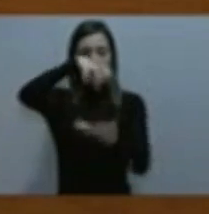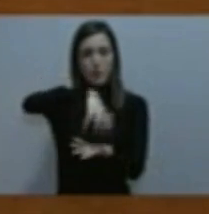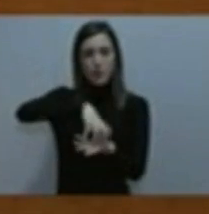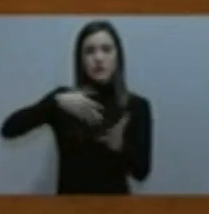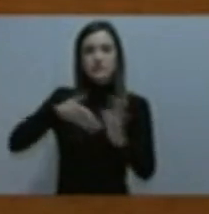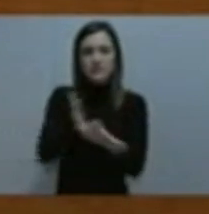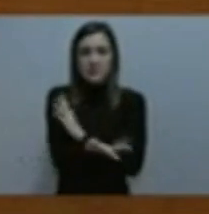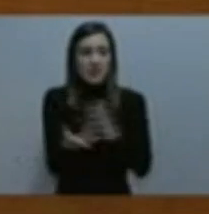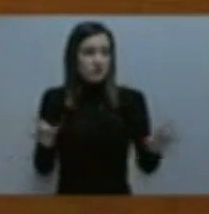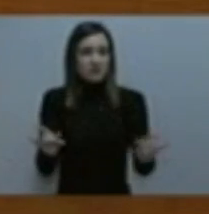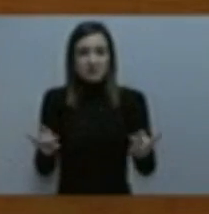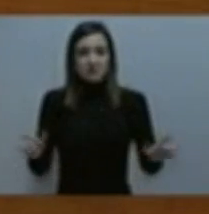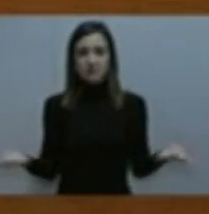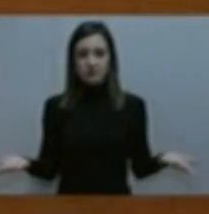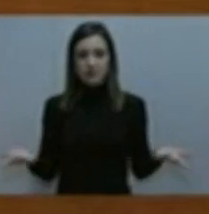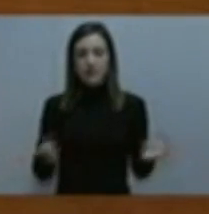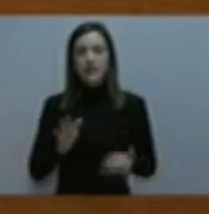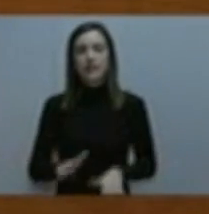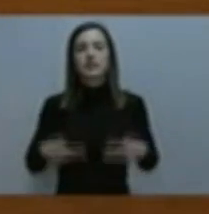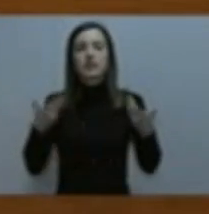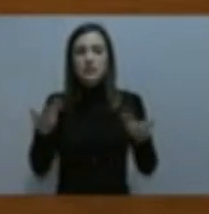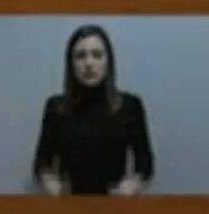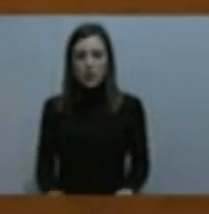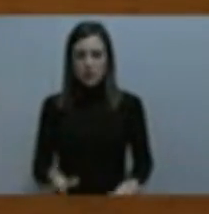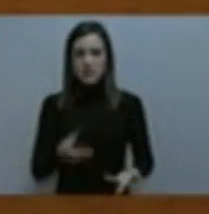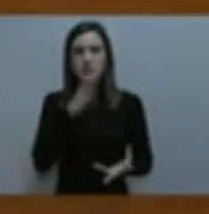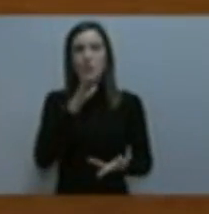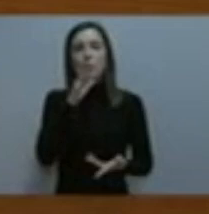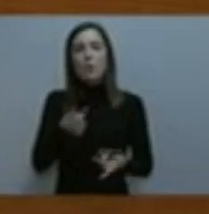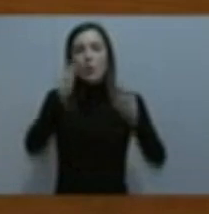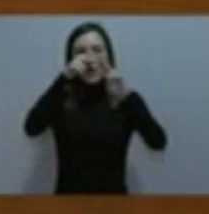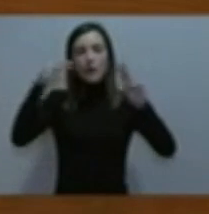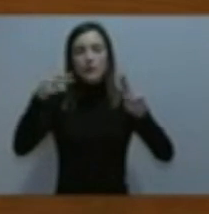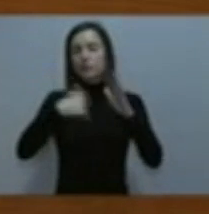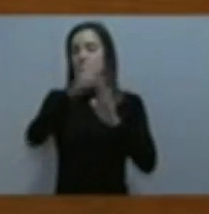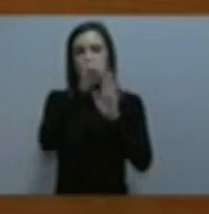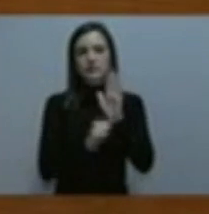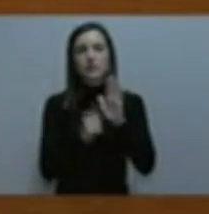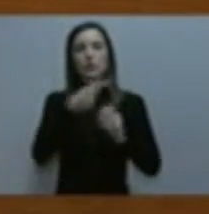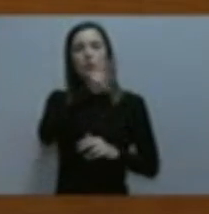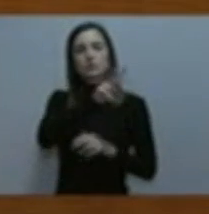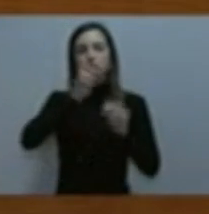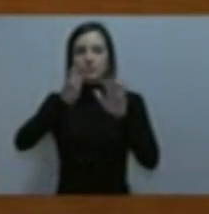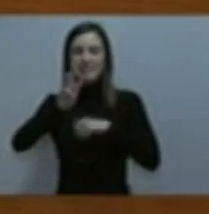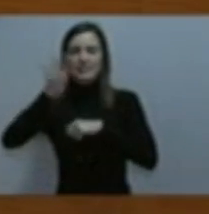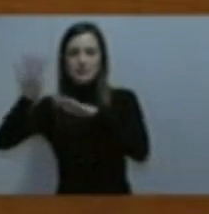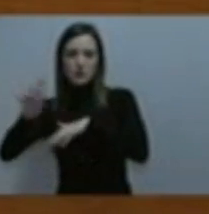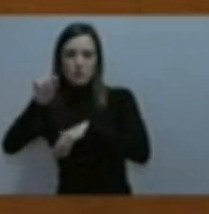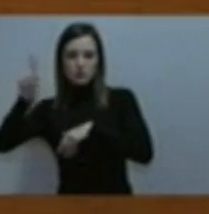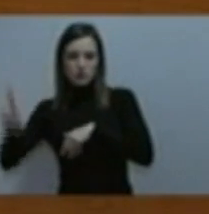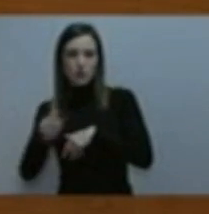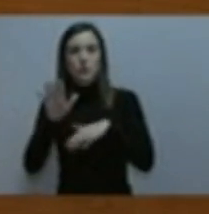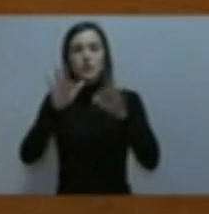agua. Y, por tanto, como dice el ROTU en su artículo 239.1, el otorgamiento